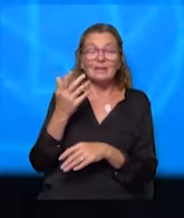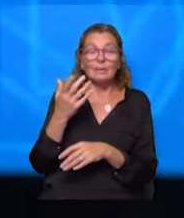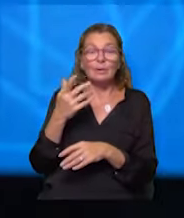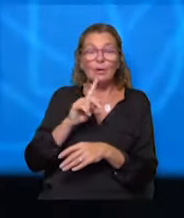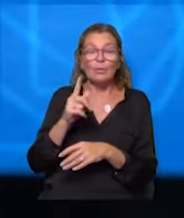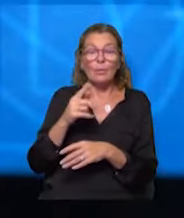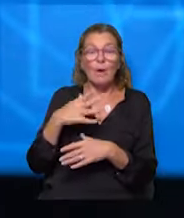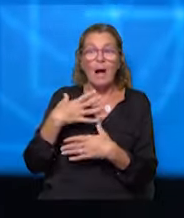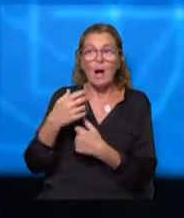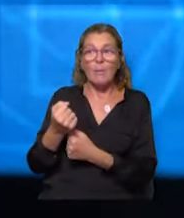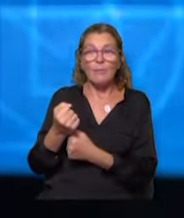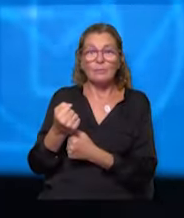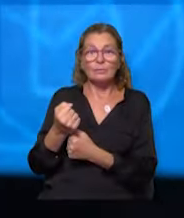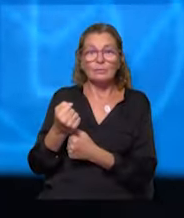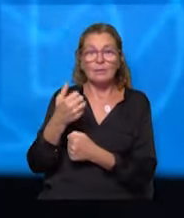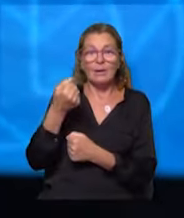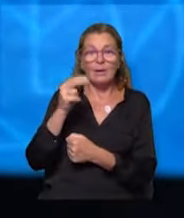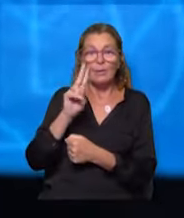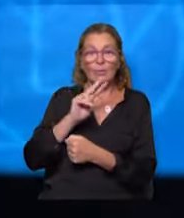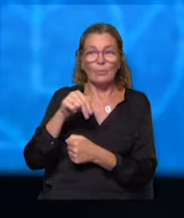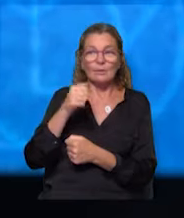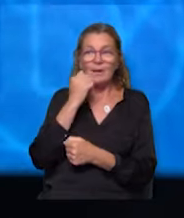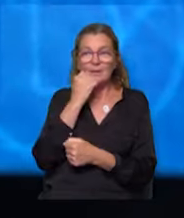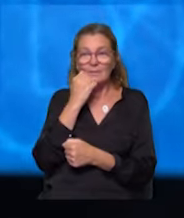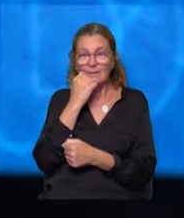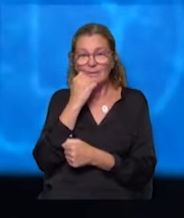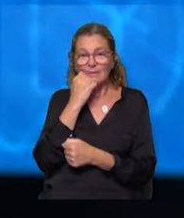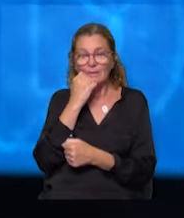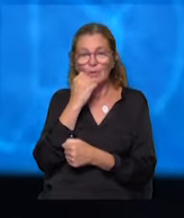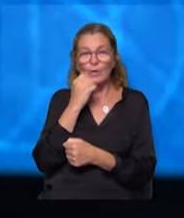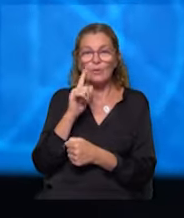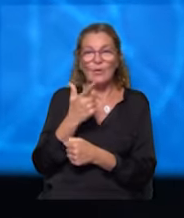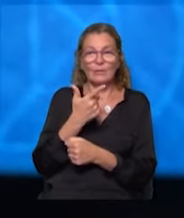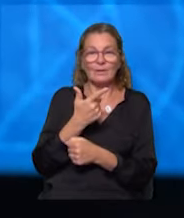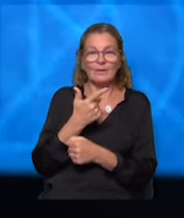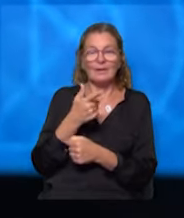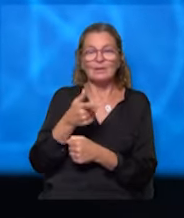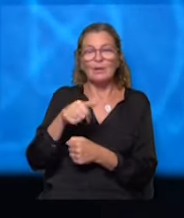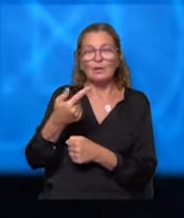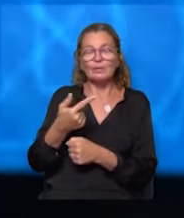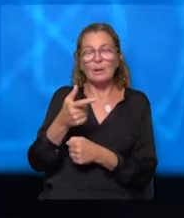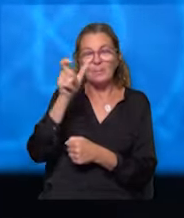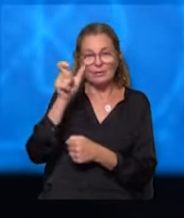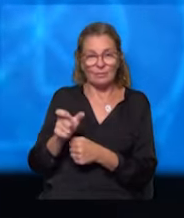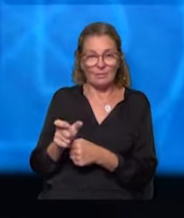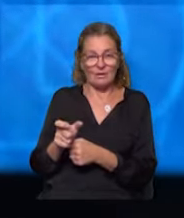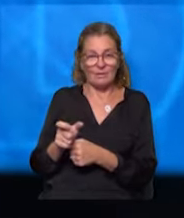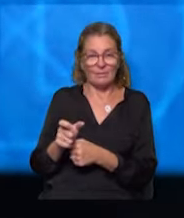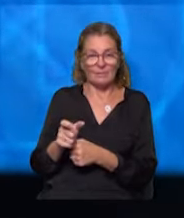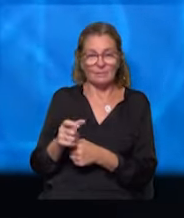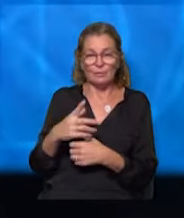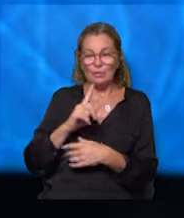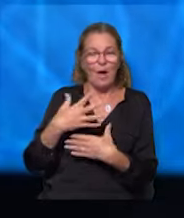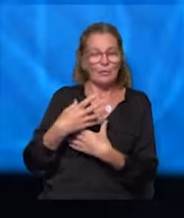cooperación ni de Acuña ni de astesiano ni de este otr arcas de vertical skies O sea no